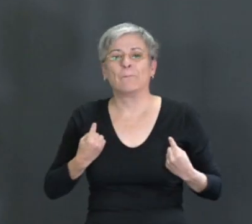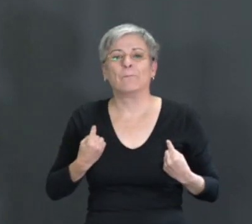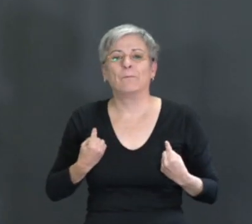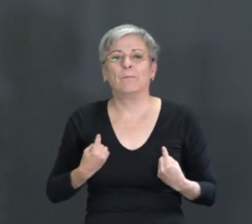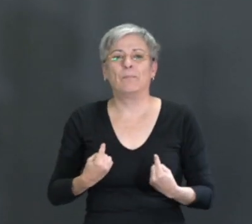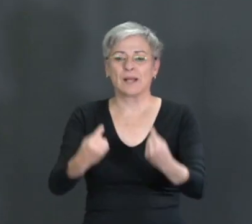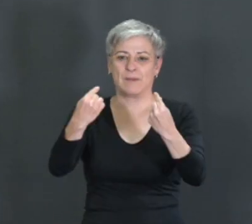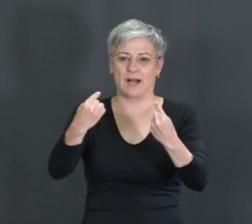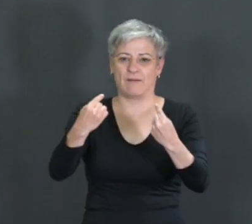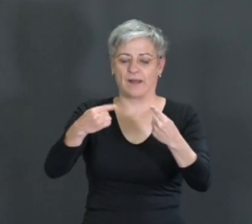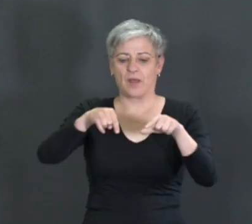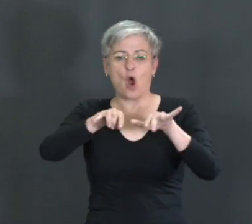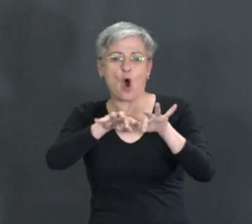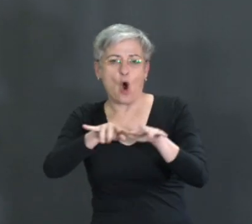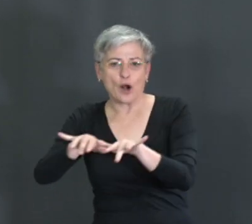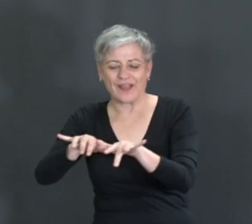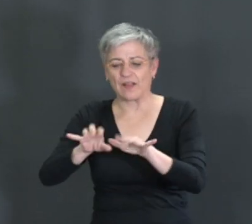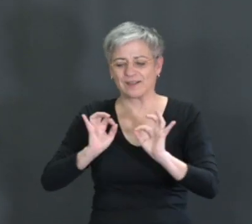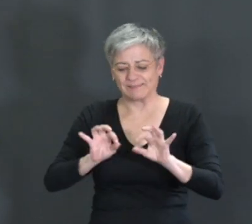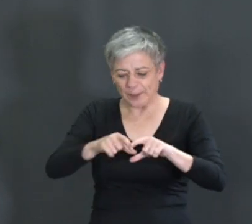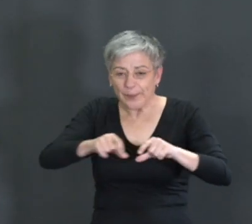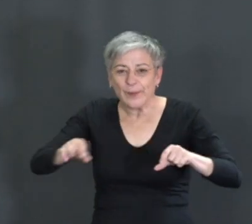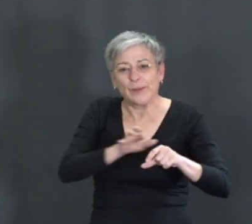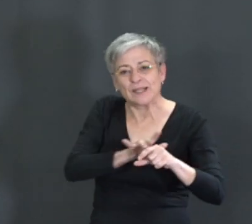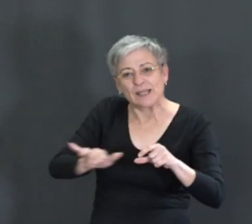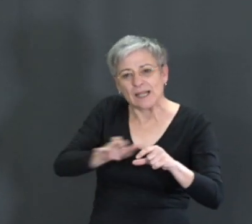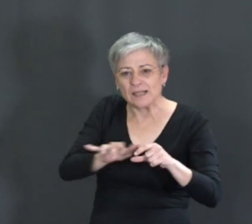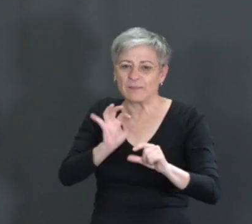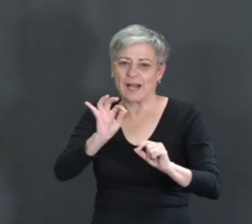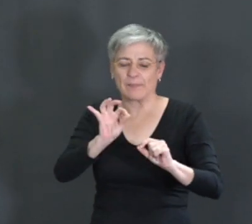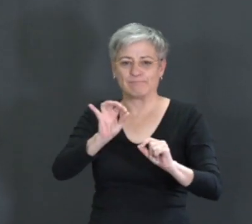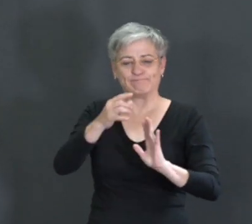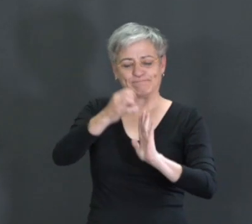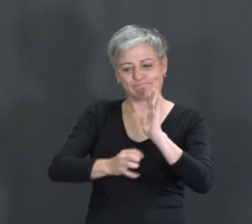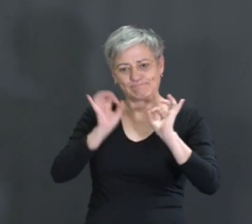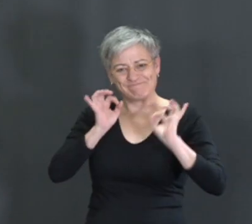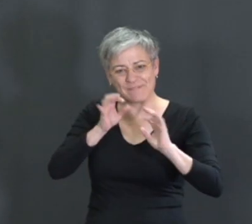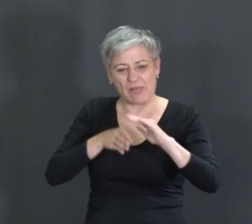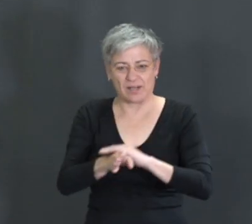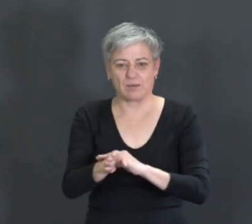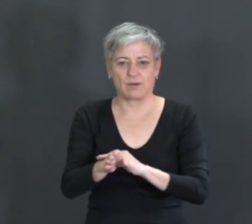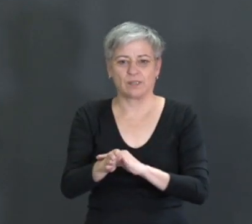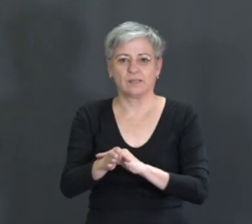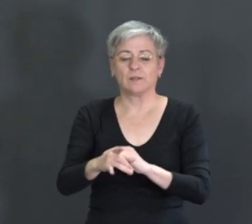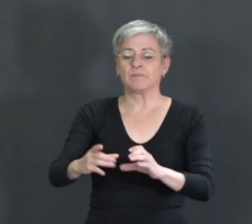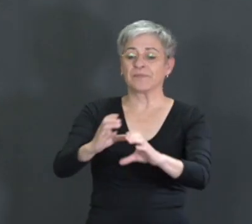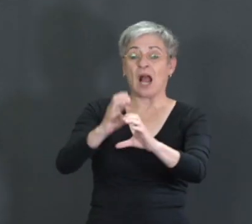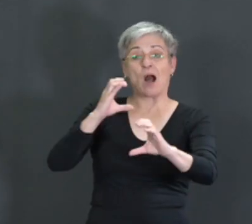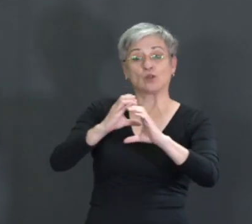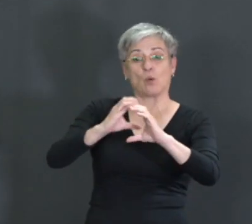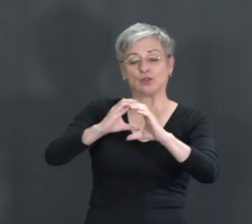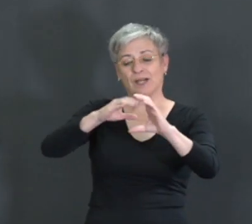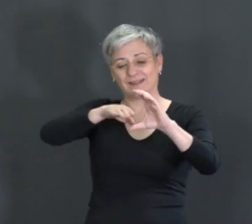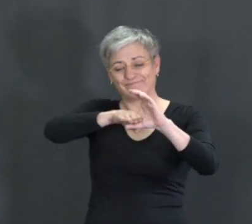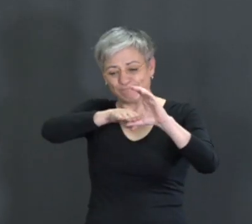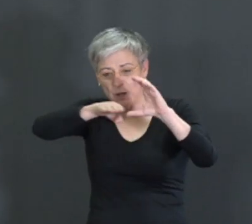vez los ordenadores táctiles como medida de accesibilidad, ¿no? Los autobuses de piso bajo, pues